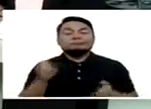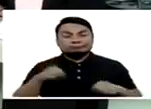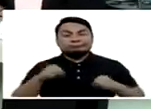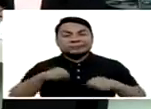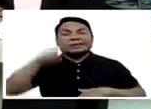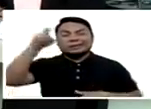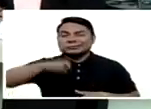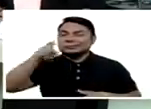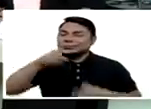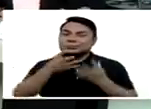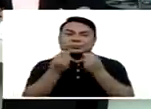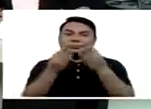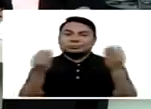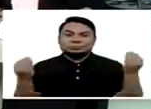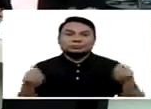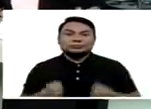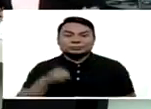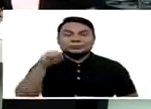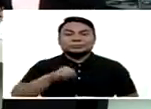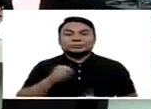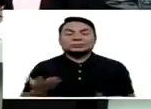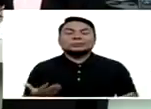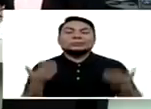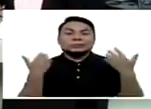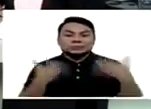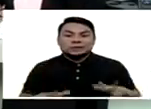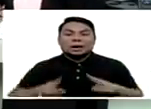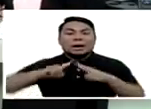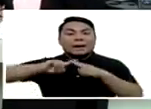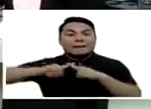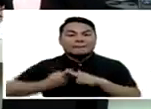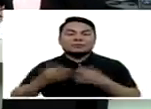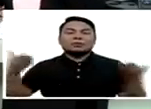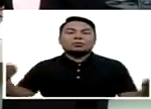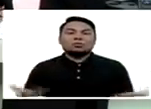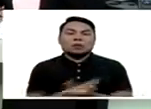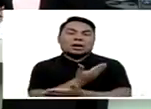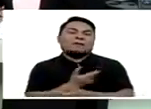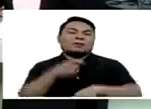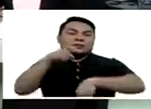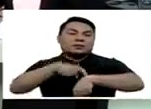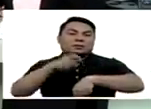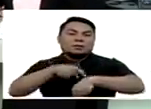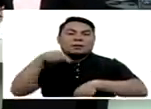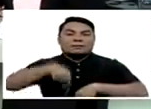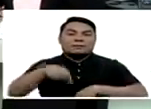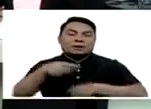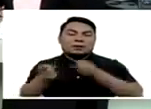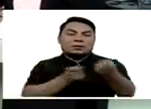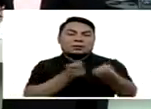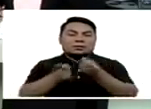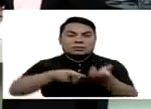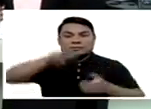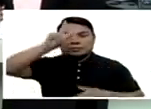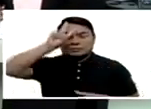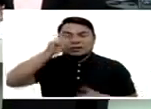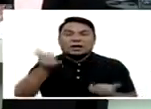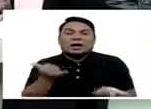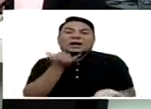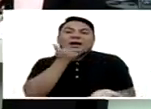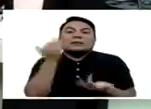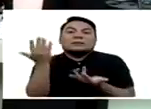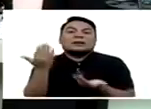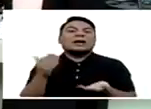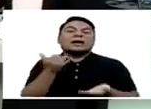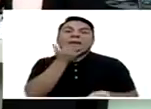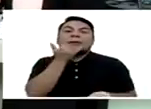empieza o se escribe ya una nueva página en la historia política del país y a esperar lo que viene en adelante. Ahora, él ha